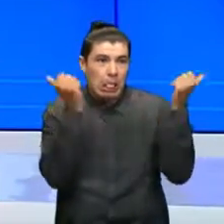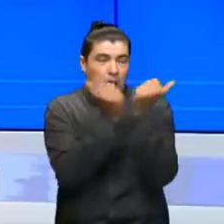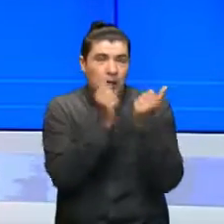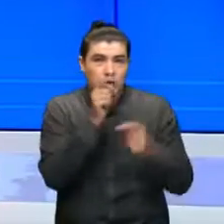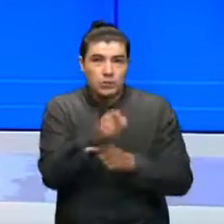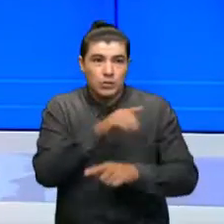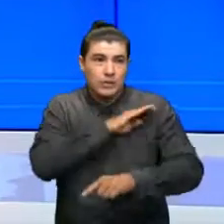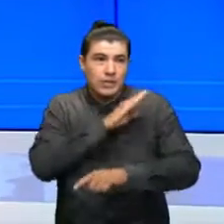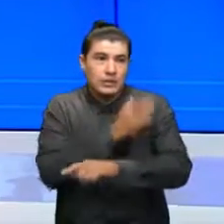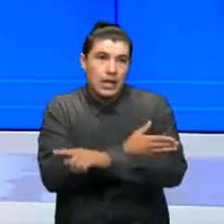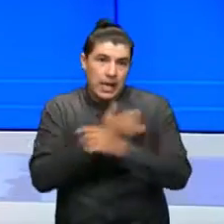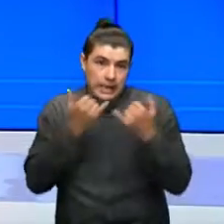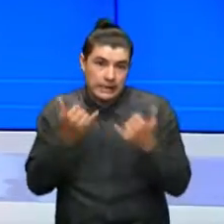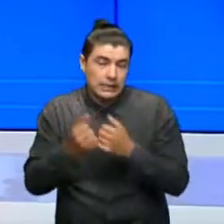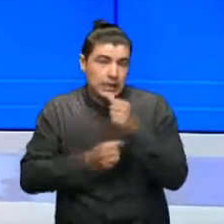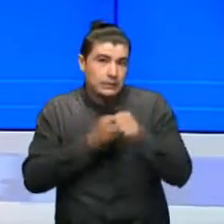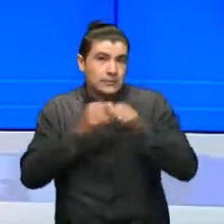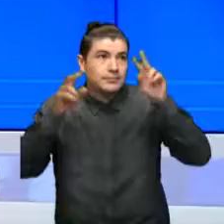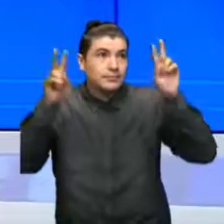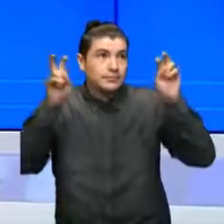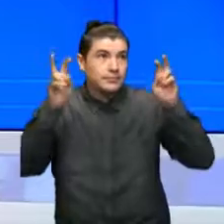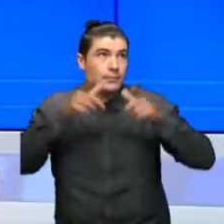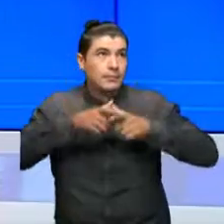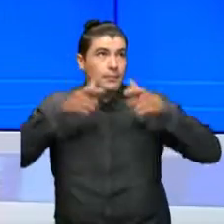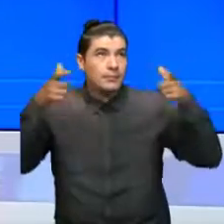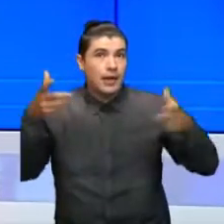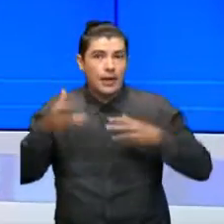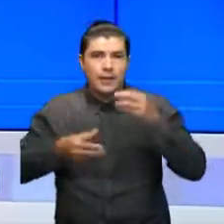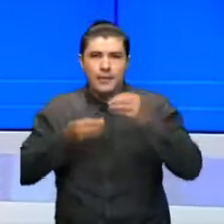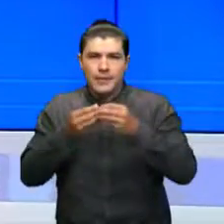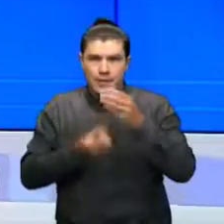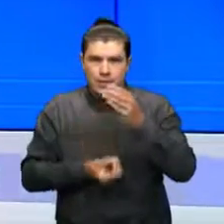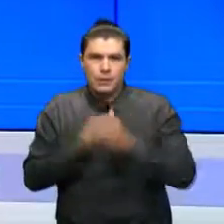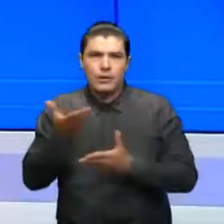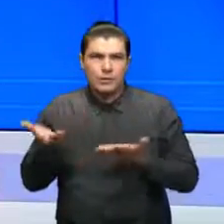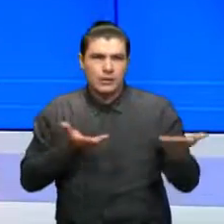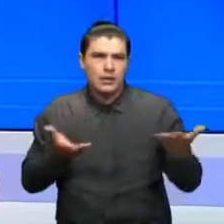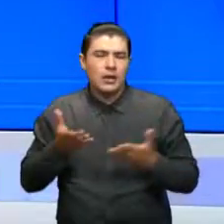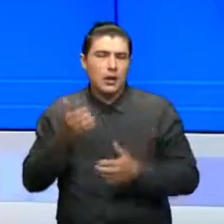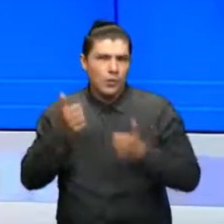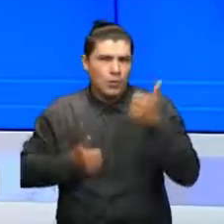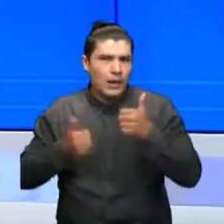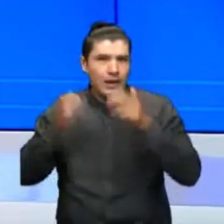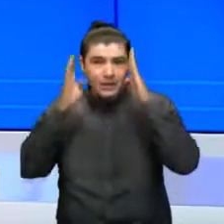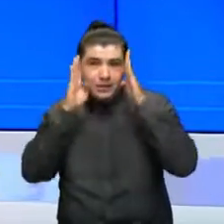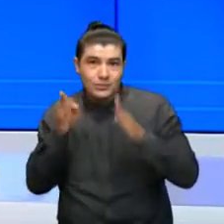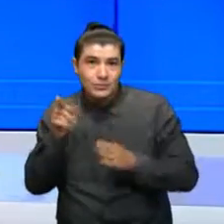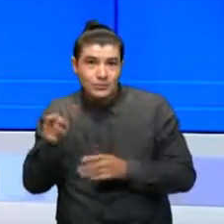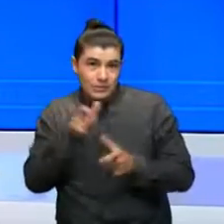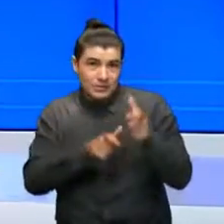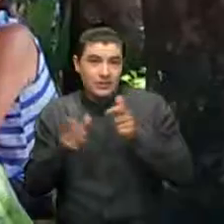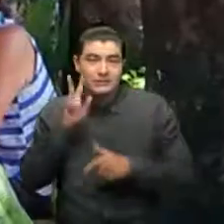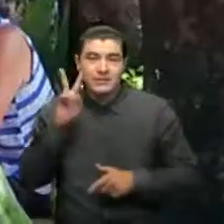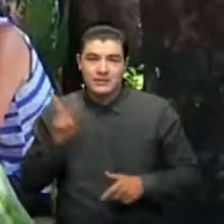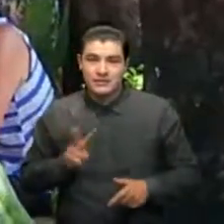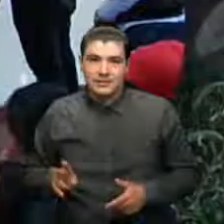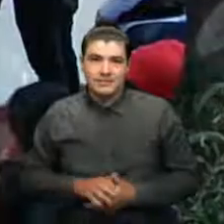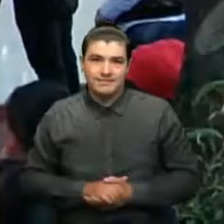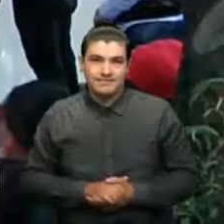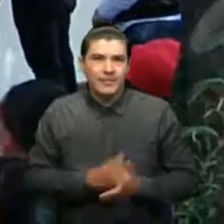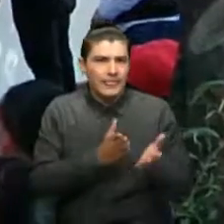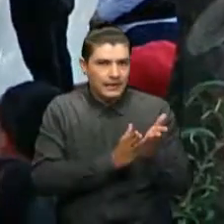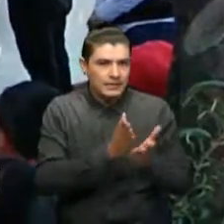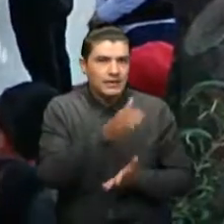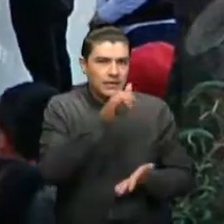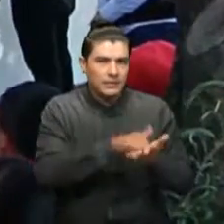capacidad será aumentada así como nuevos servicios que serán incluidos entre éstos la atención a la población venezolana se estaría